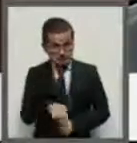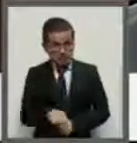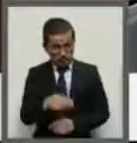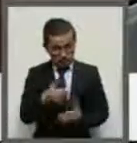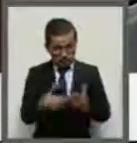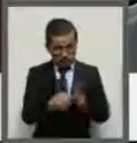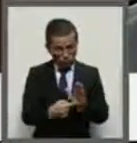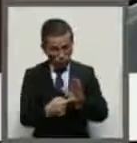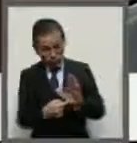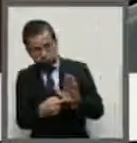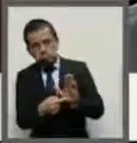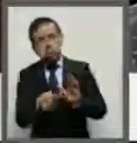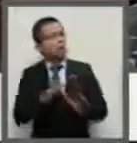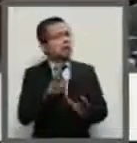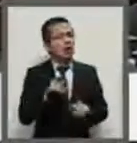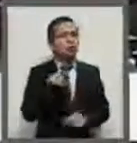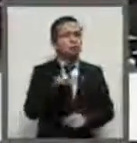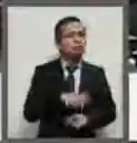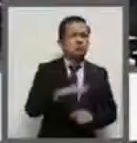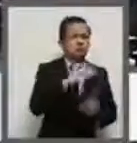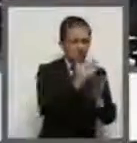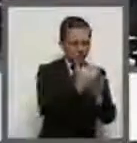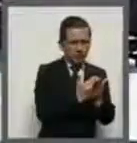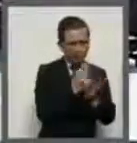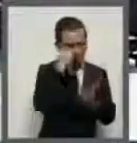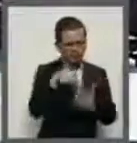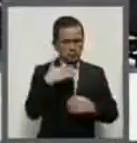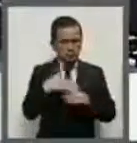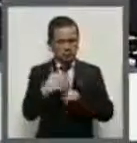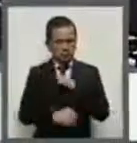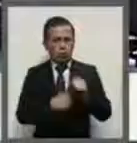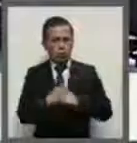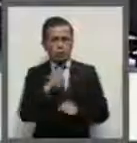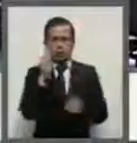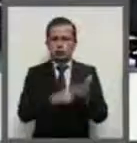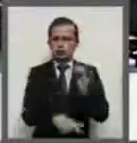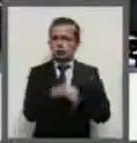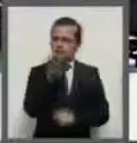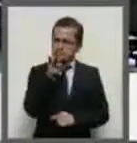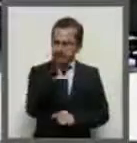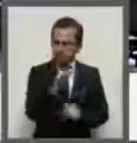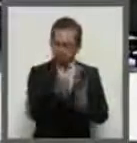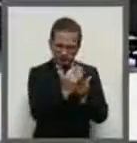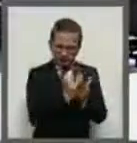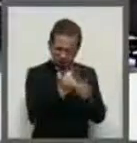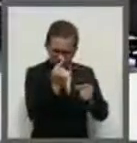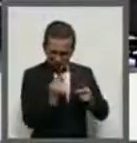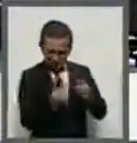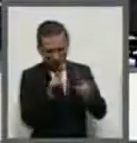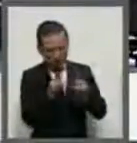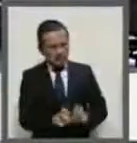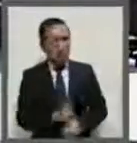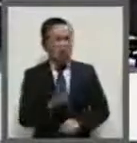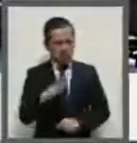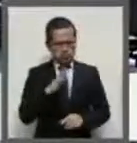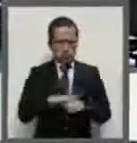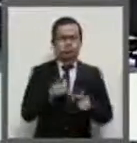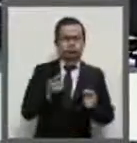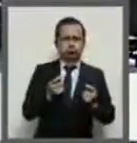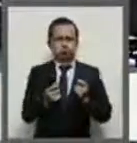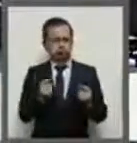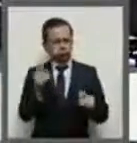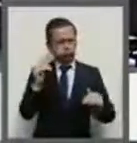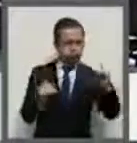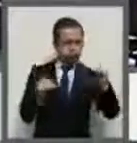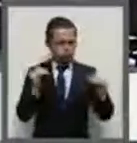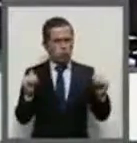los principios rectores del paquete económico 2019. En él se conserva la tendencia al equilibrio presupuestario con